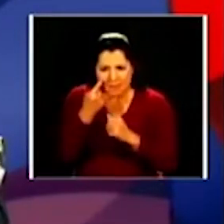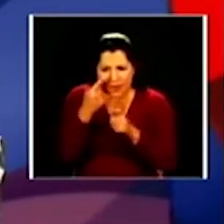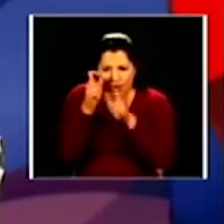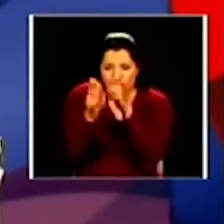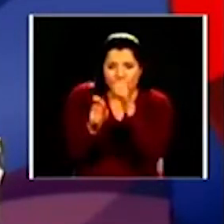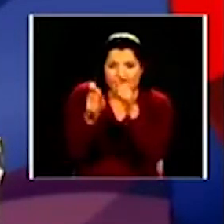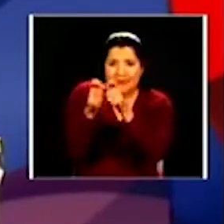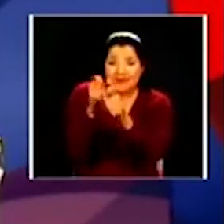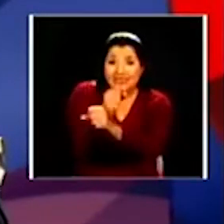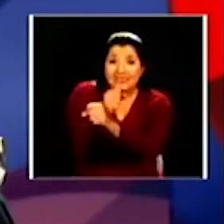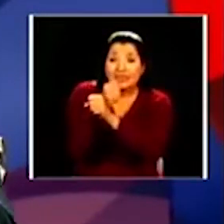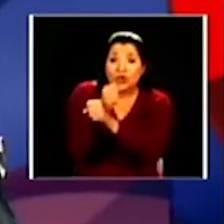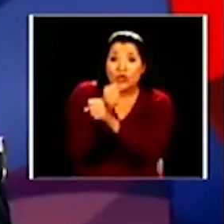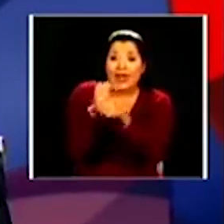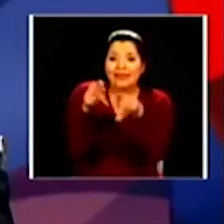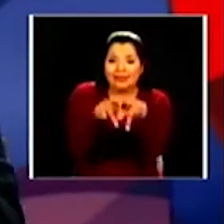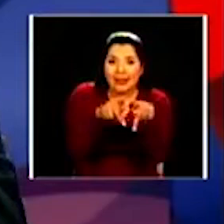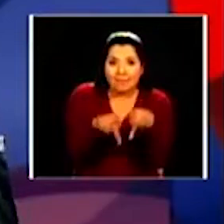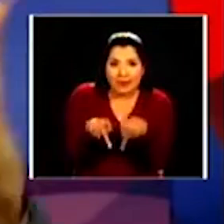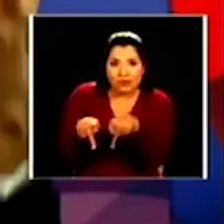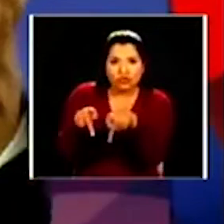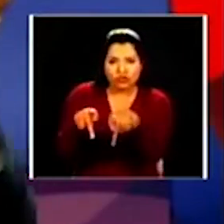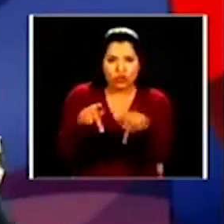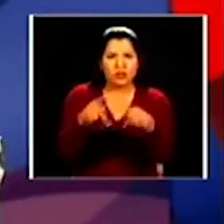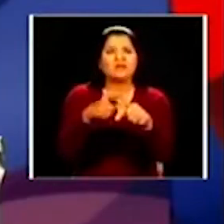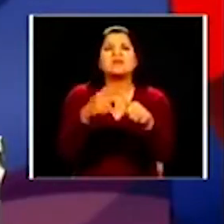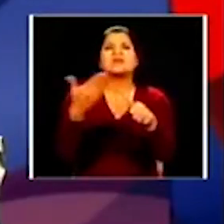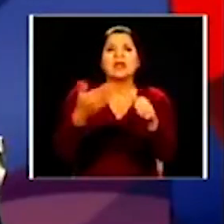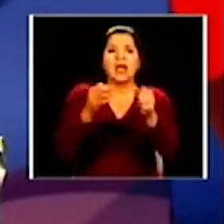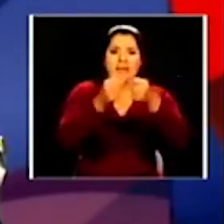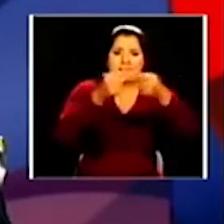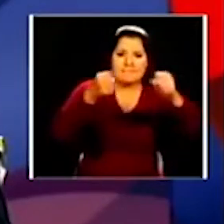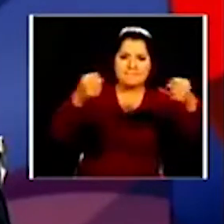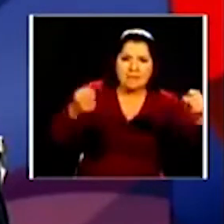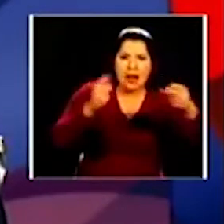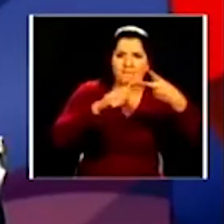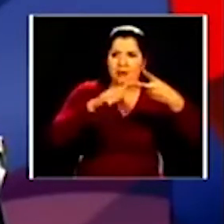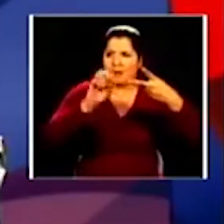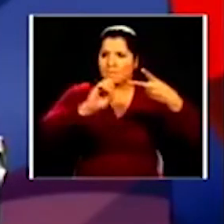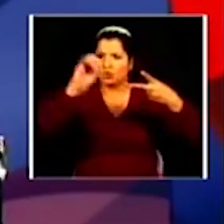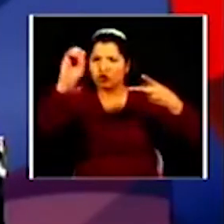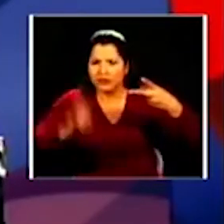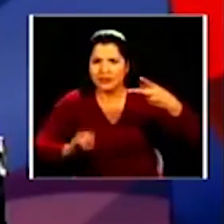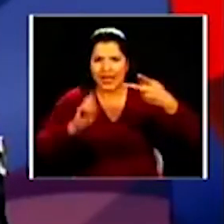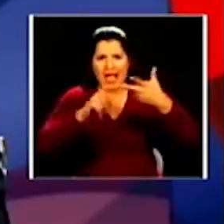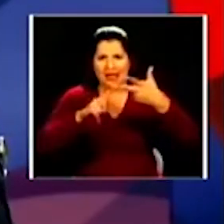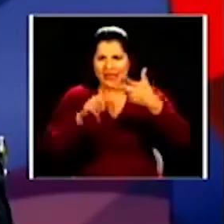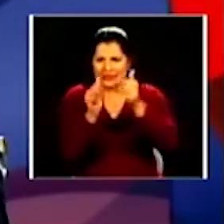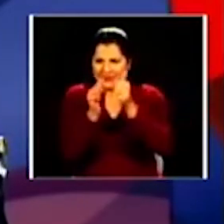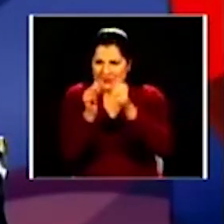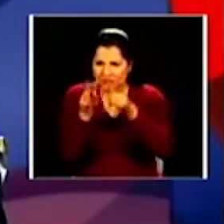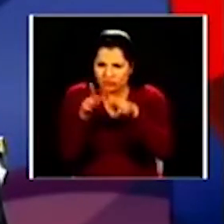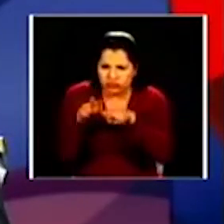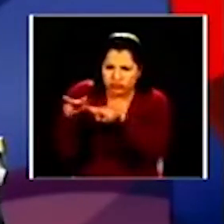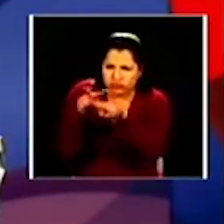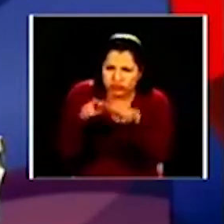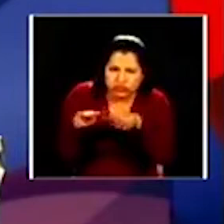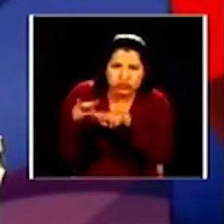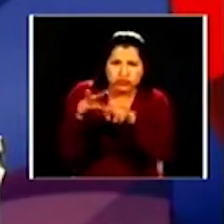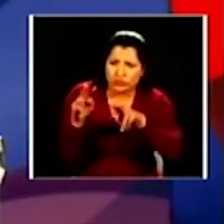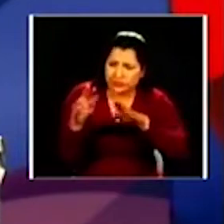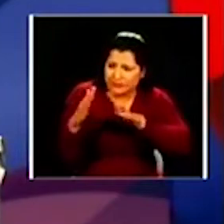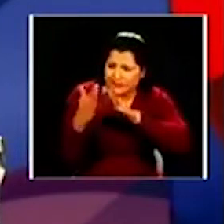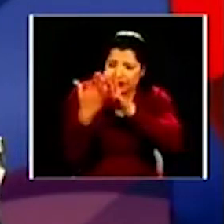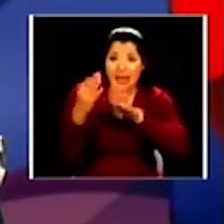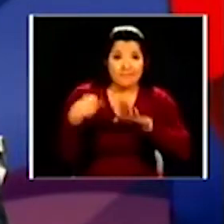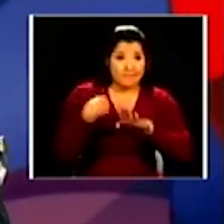temas policiales, y ahí tendremos mapas, indicadores, seguimiento muy cercano, tanto el Ministerio como la Presidencia